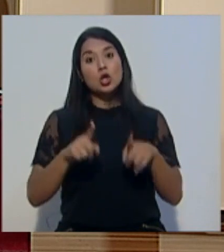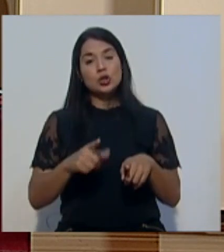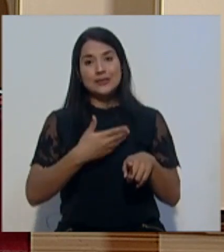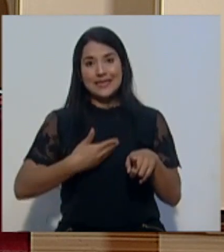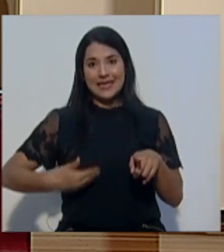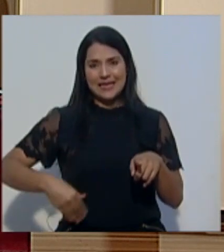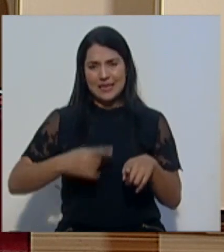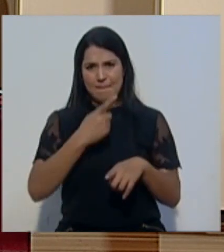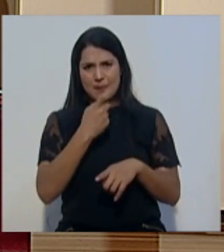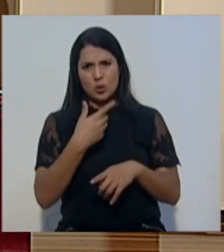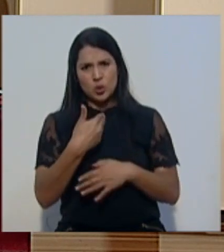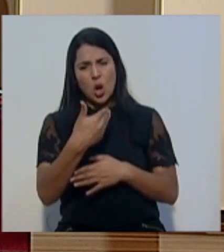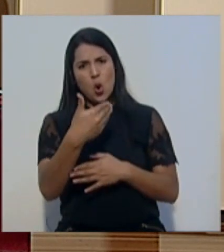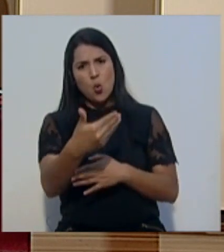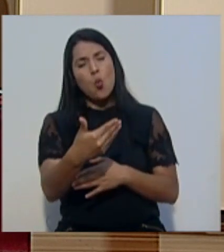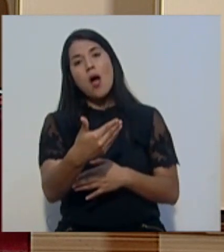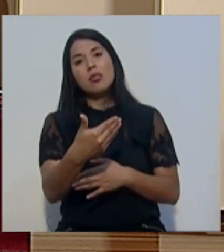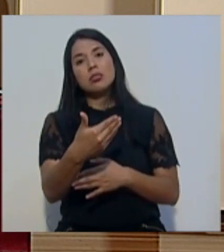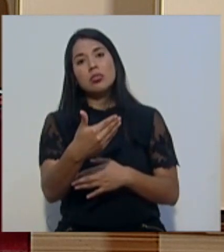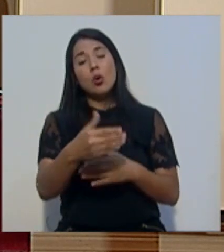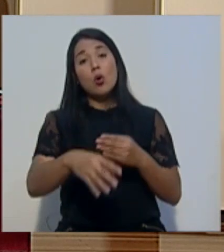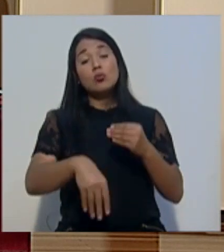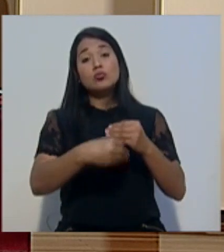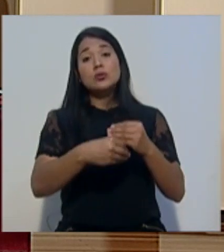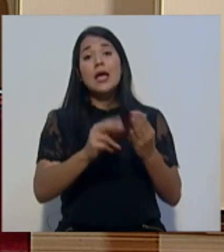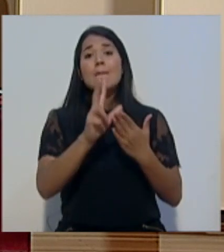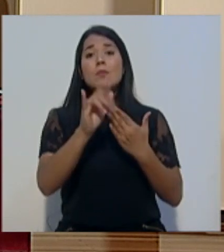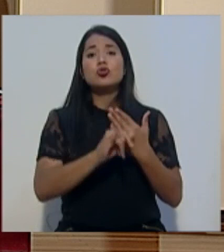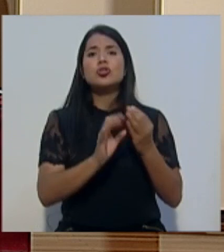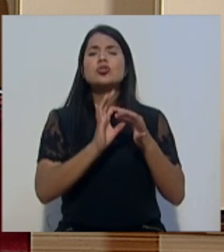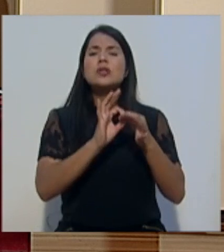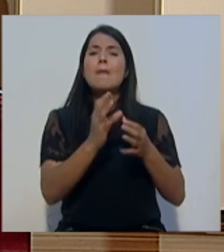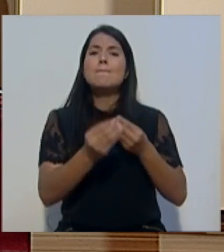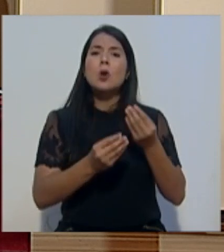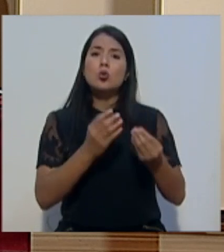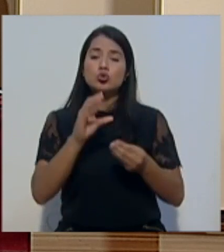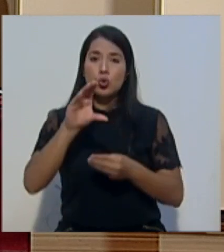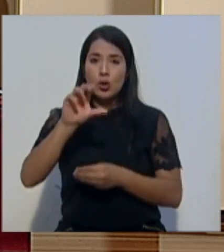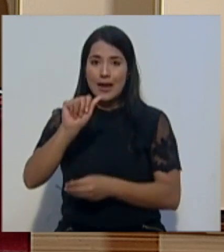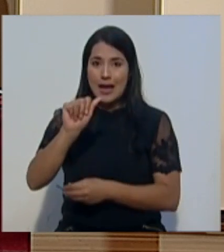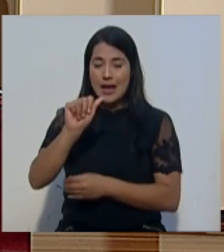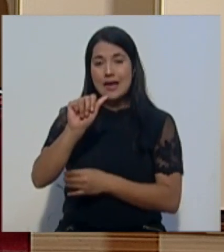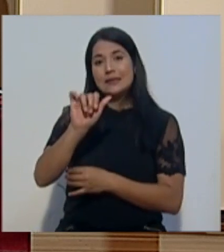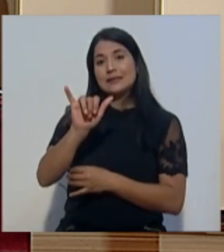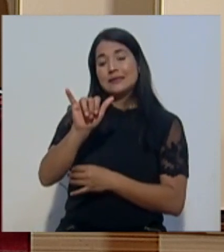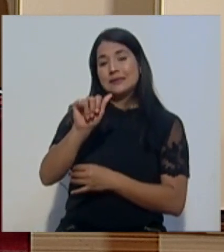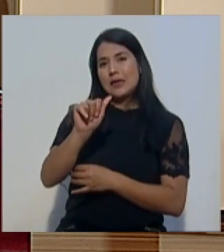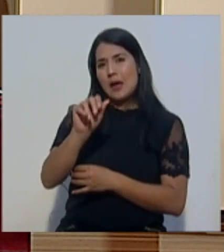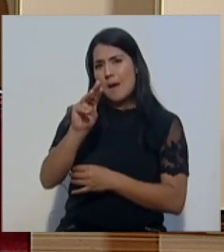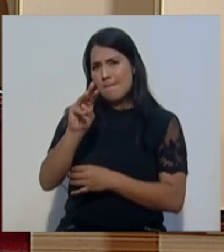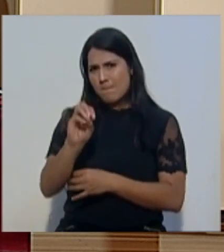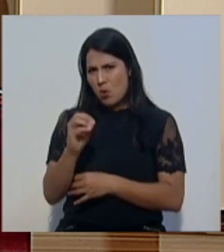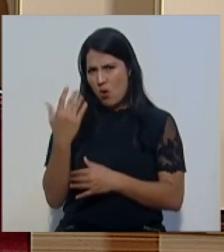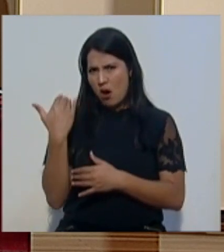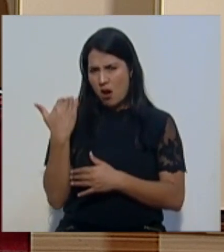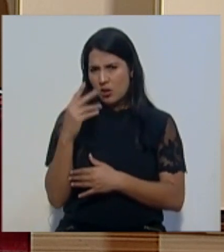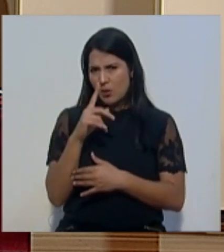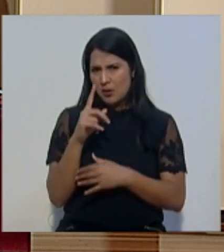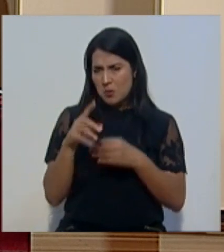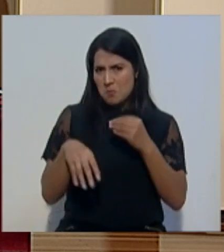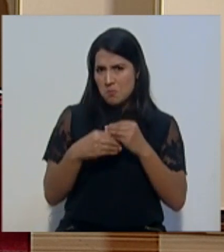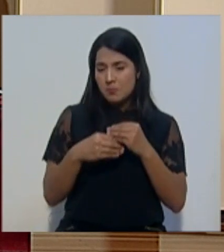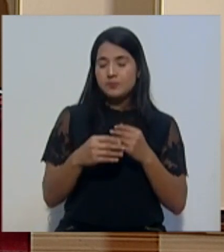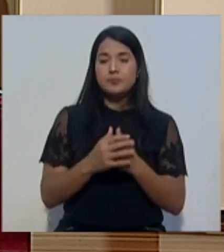pregunta que cuándo se convocará el proyecto de producción del cáñamo, que se anunció hace unos 2 meses y se ha tenido comunicación